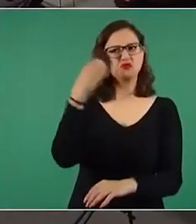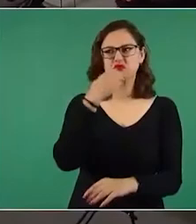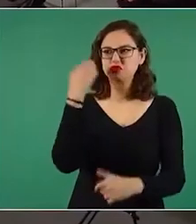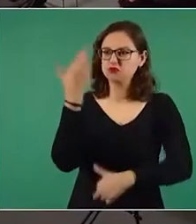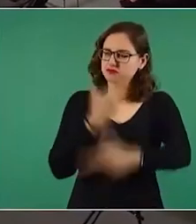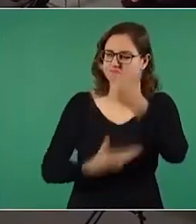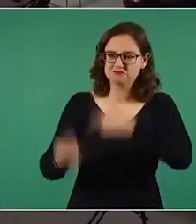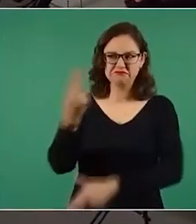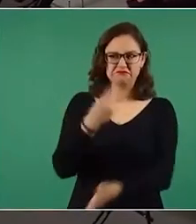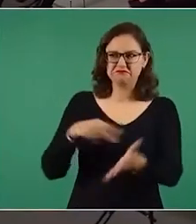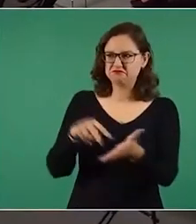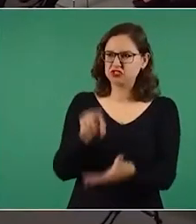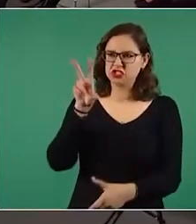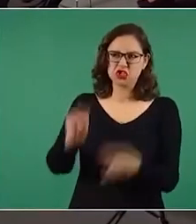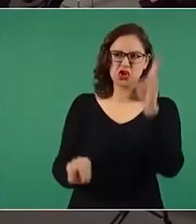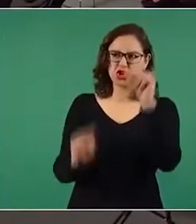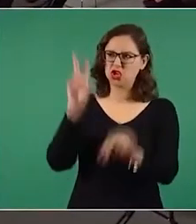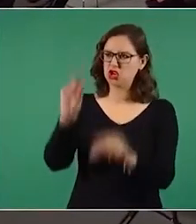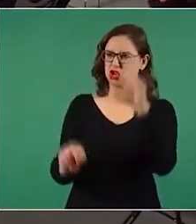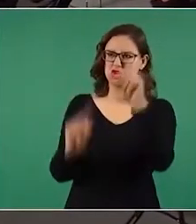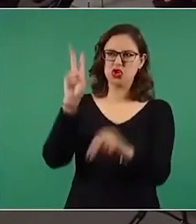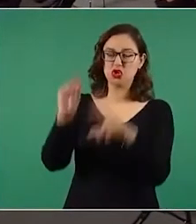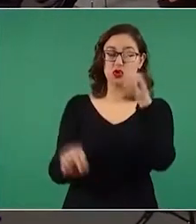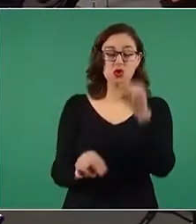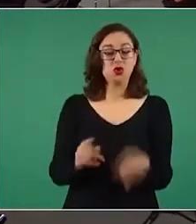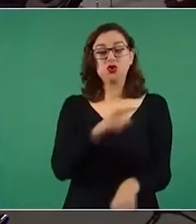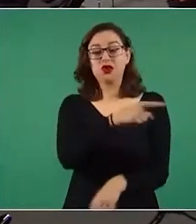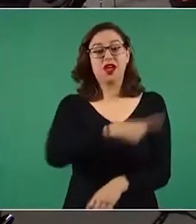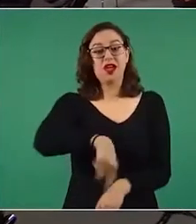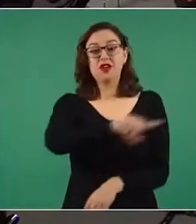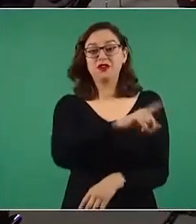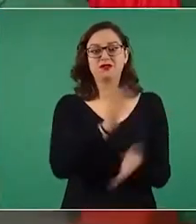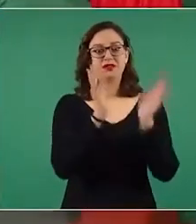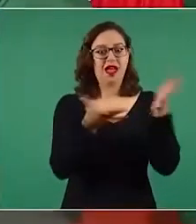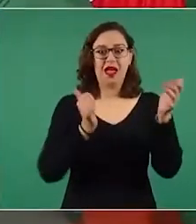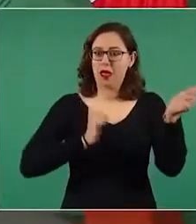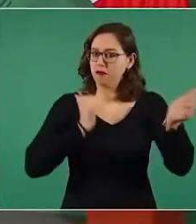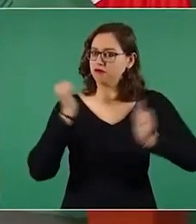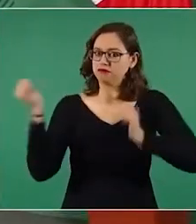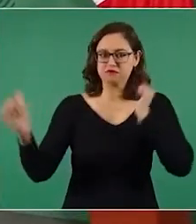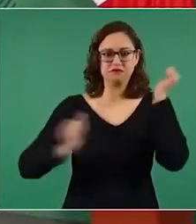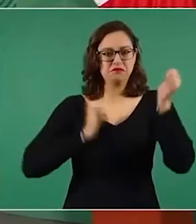clases presenciales. Ya lo agarraron de bandera.